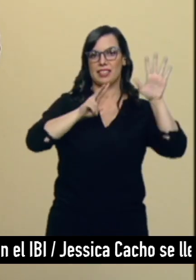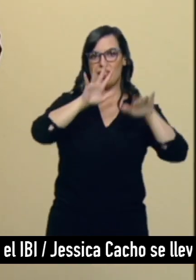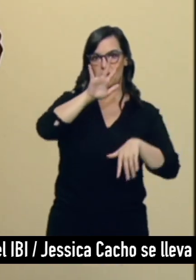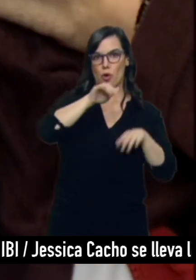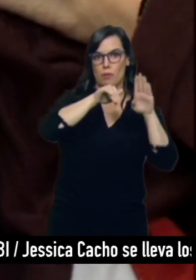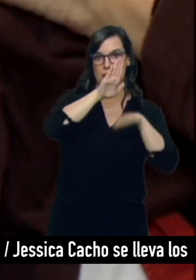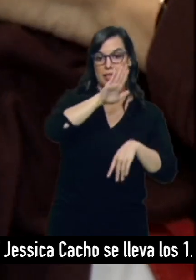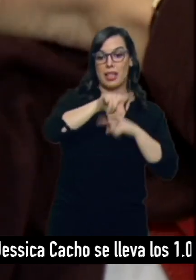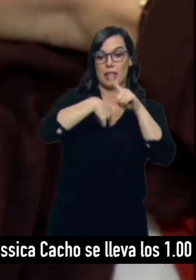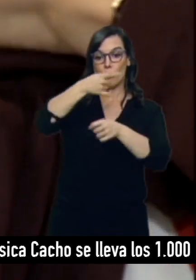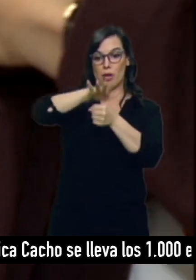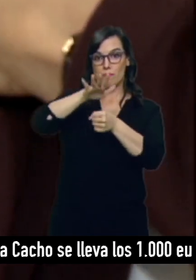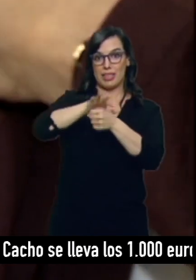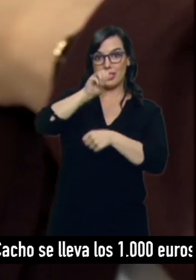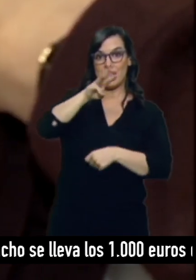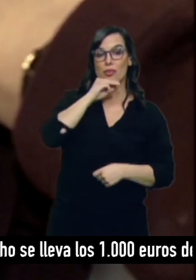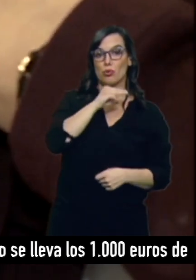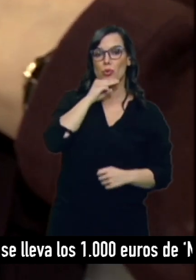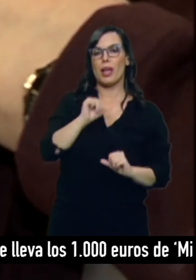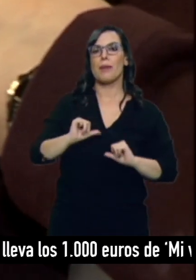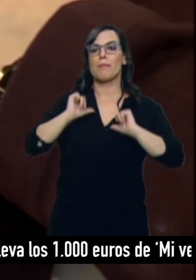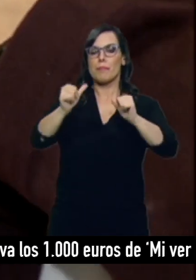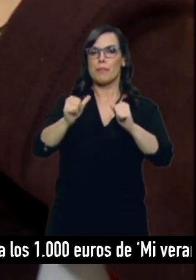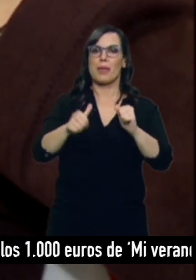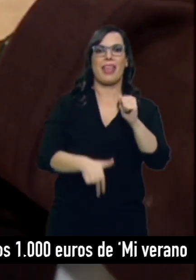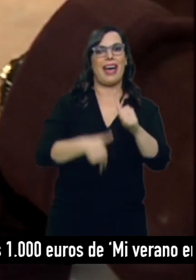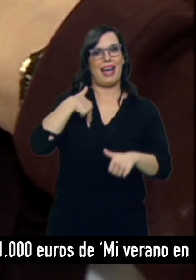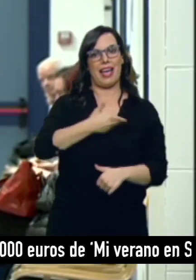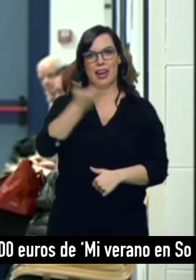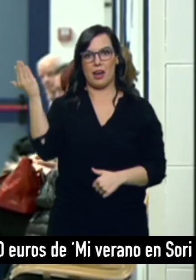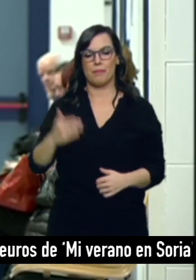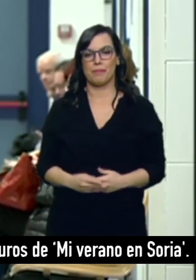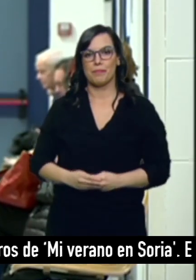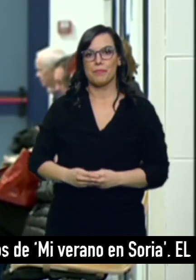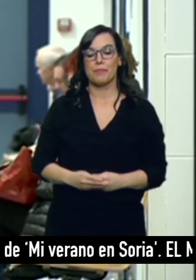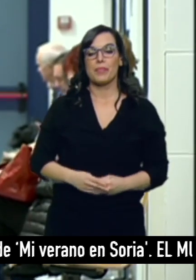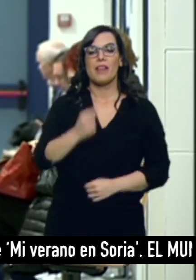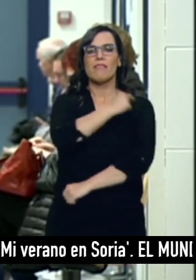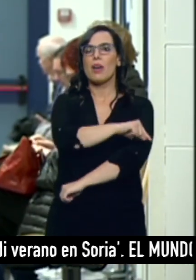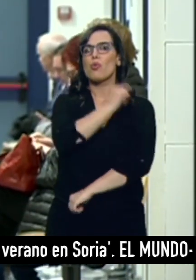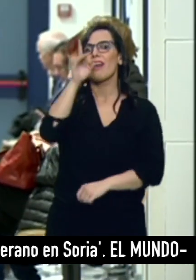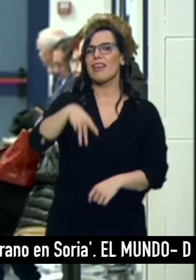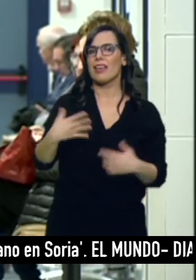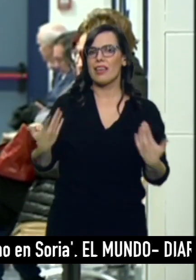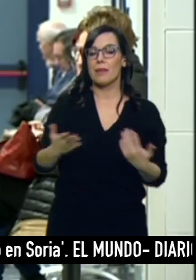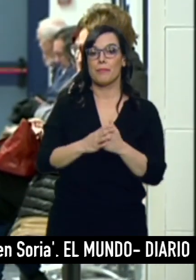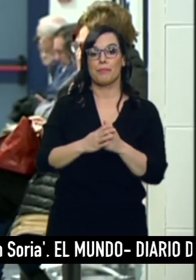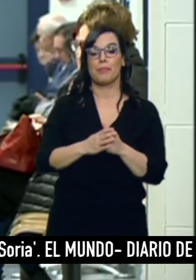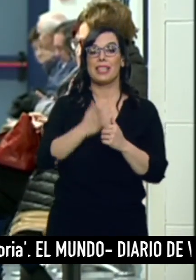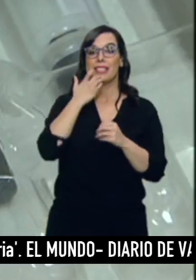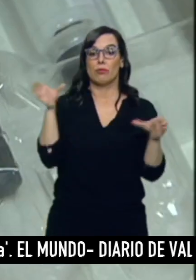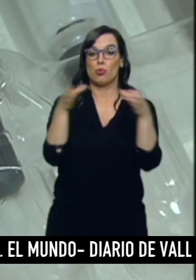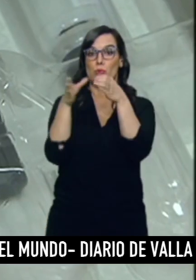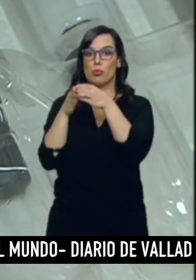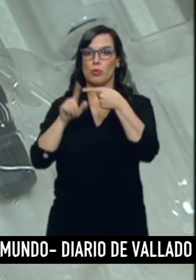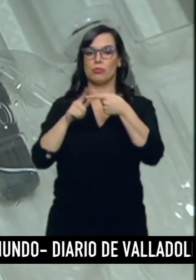A partir del martes 13 de octubre comienza la campaña para la población general. ¿Quién debe vacunarse? Forman parte de los grupos diana los